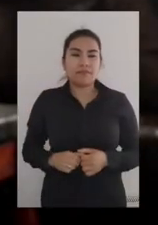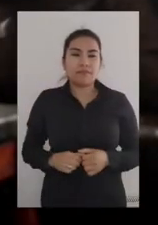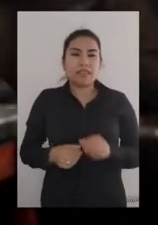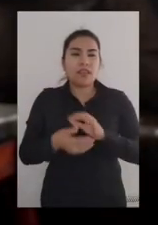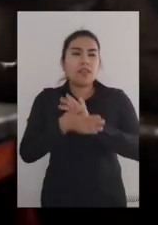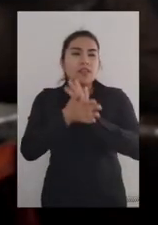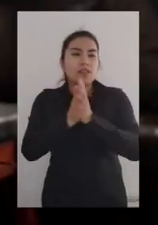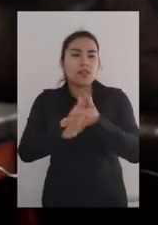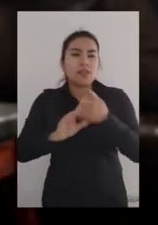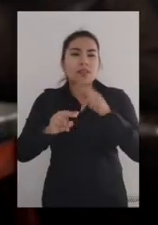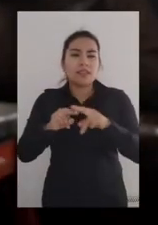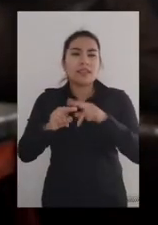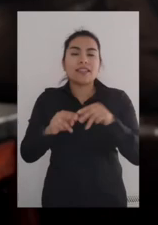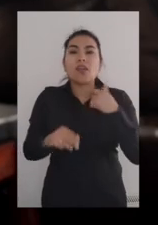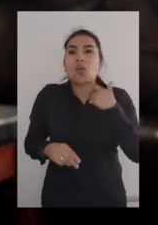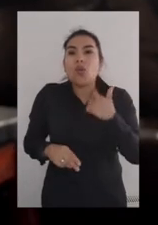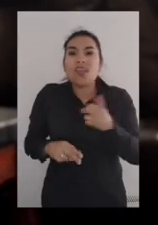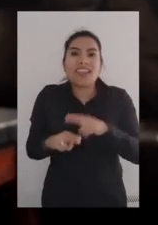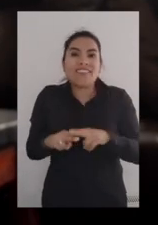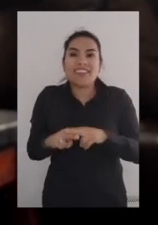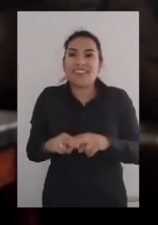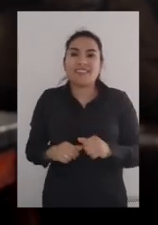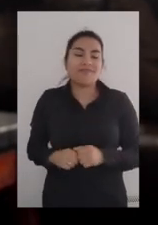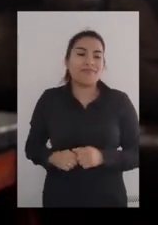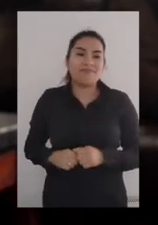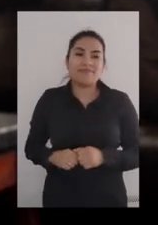se hacía con lo que había